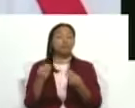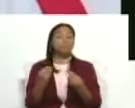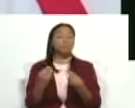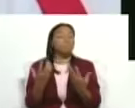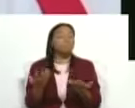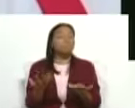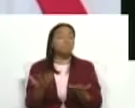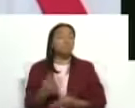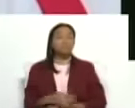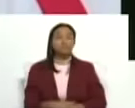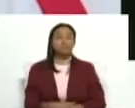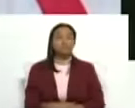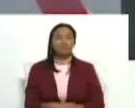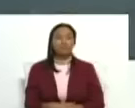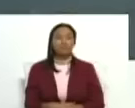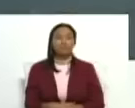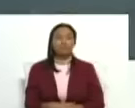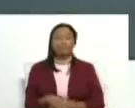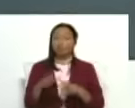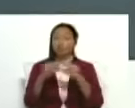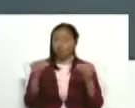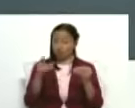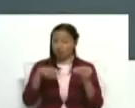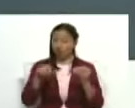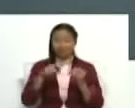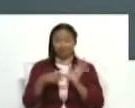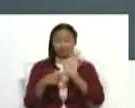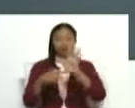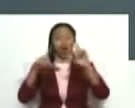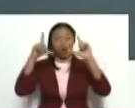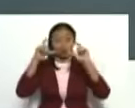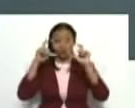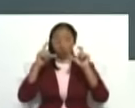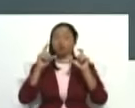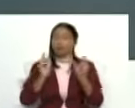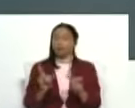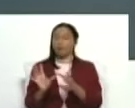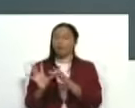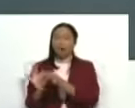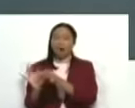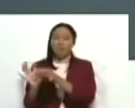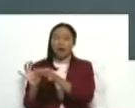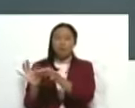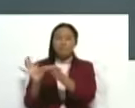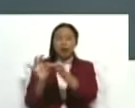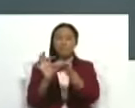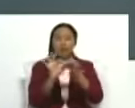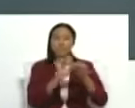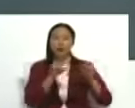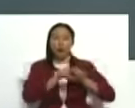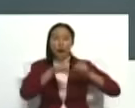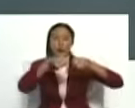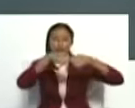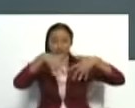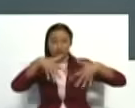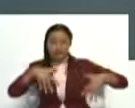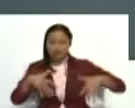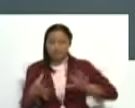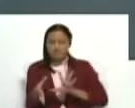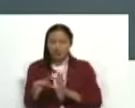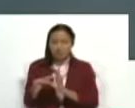ellos vincularlos uno a uno en esta grandísima acción brutal criminal contra nuestro